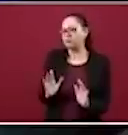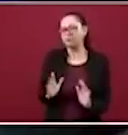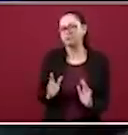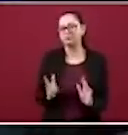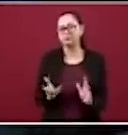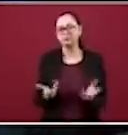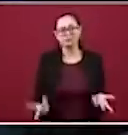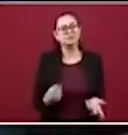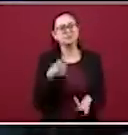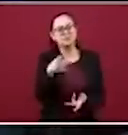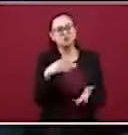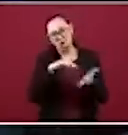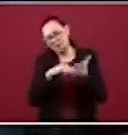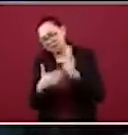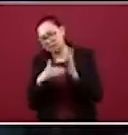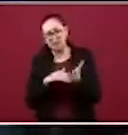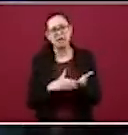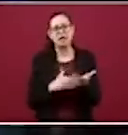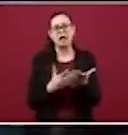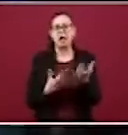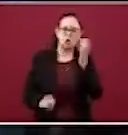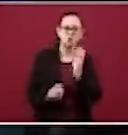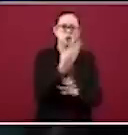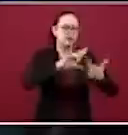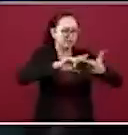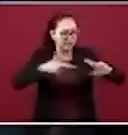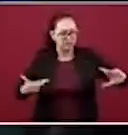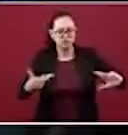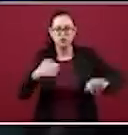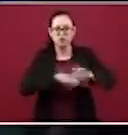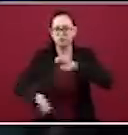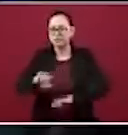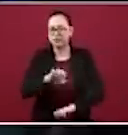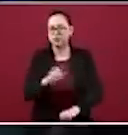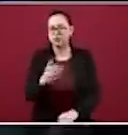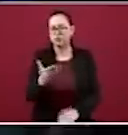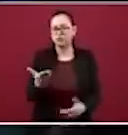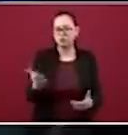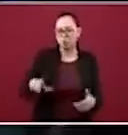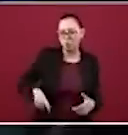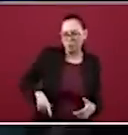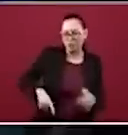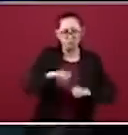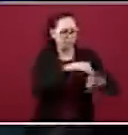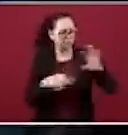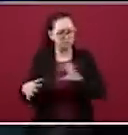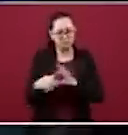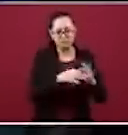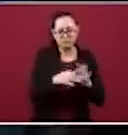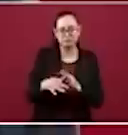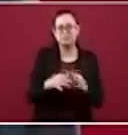Sumando a su estrategia nueva que va a tener y nueva relación con los empresarios, señor presidente, ¿qué posibilidades habría de que también